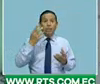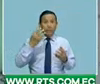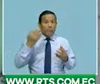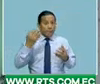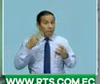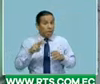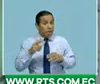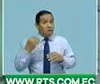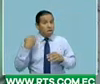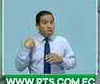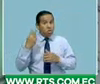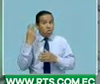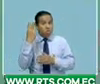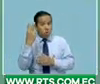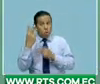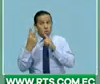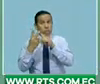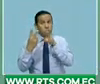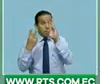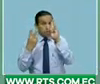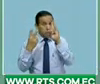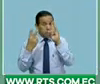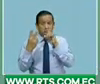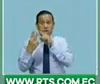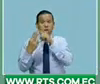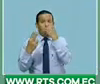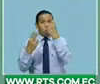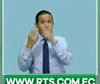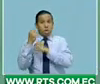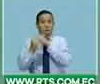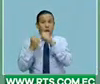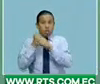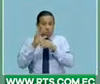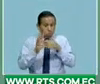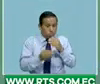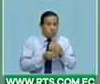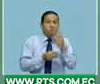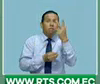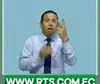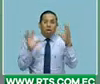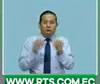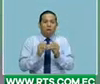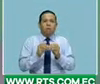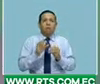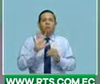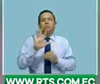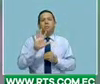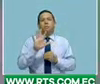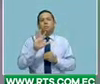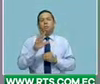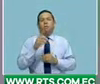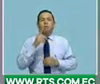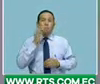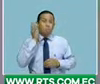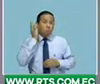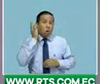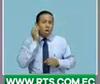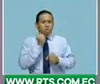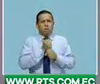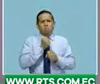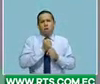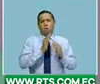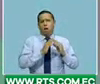11 y 7 años, más los 3 recién nacidos. Isamar es ama de casa, mientras que su esposo trabaja